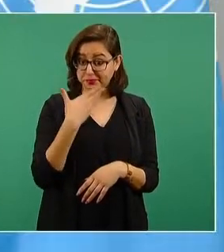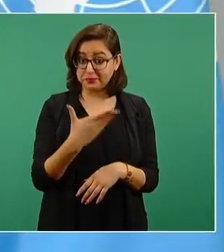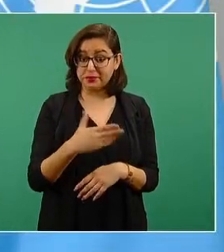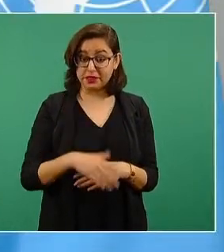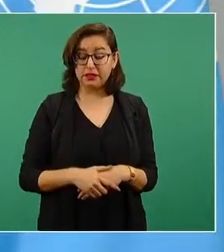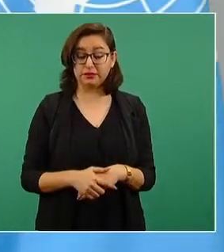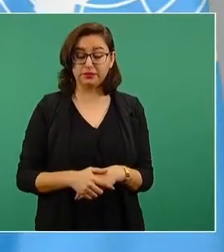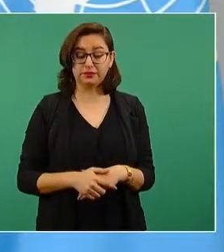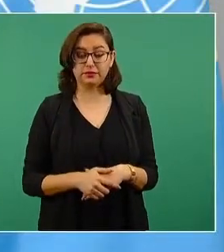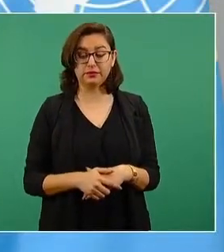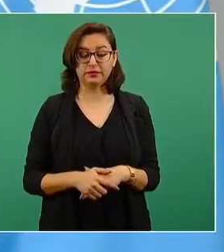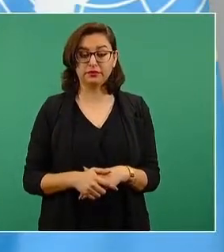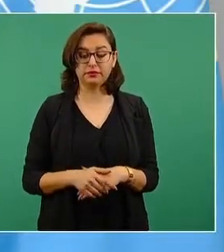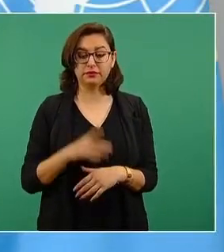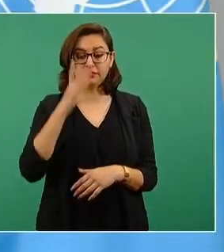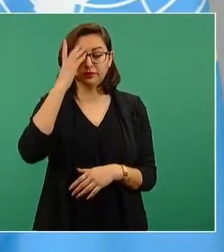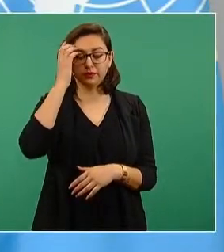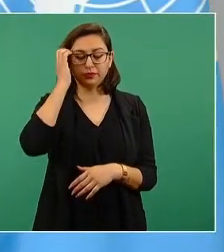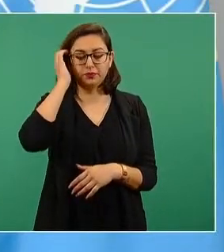considerable.